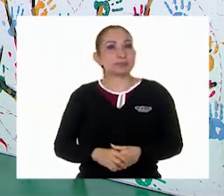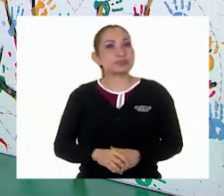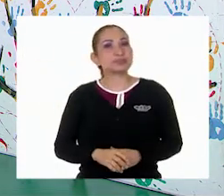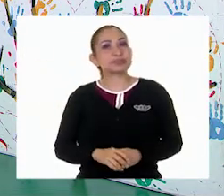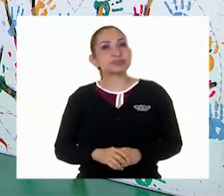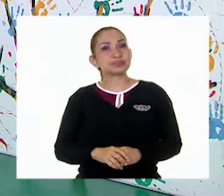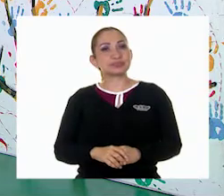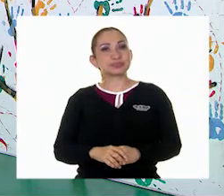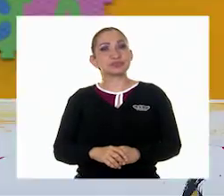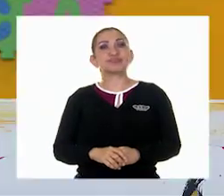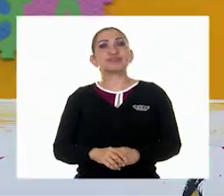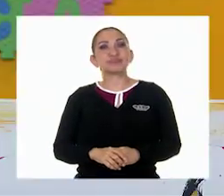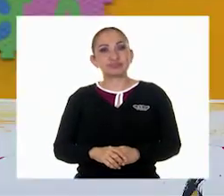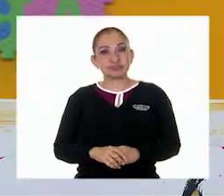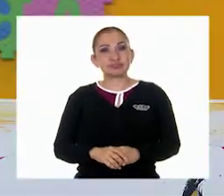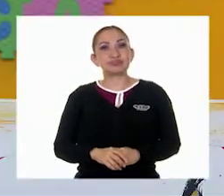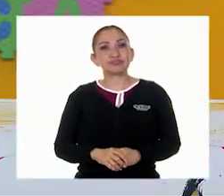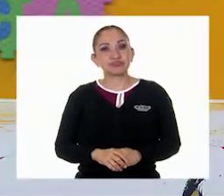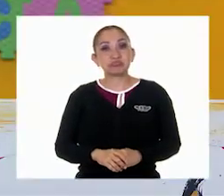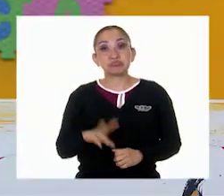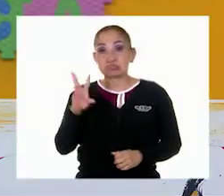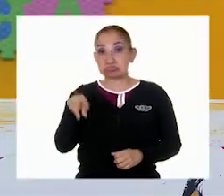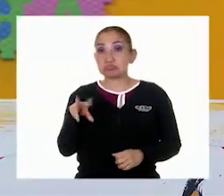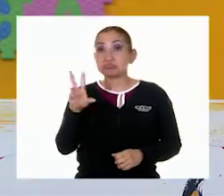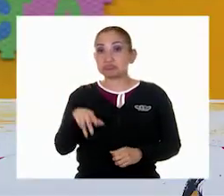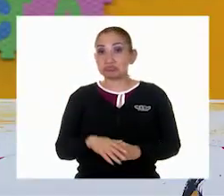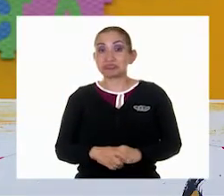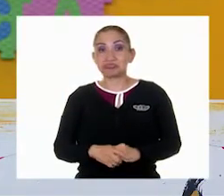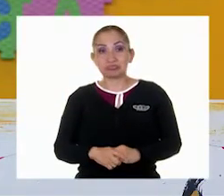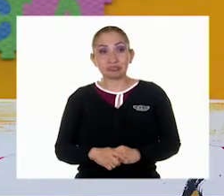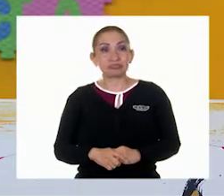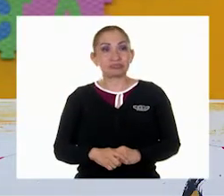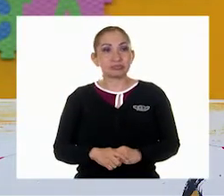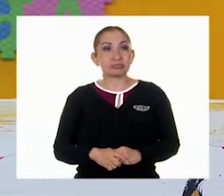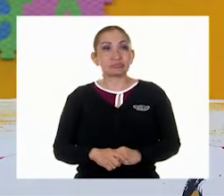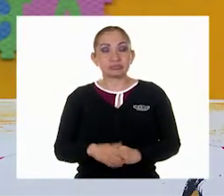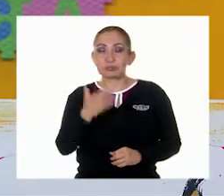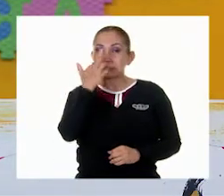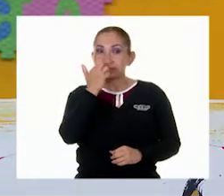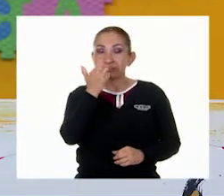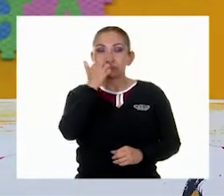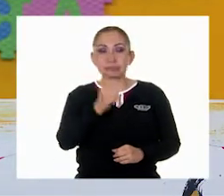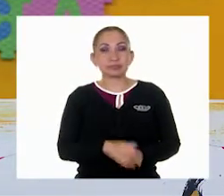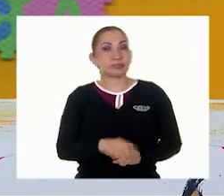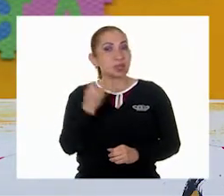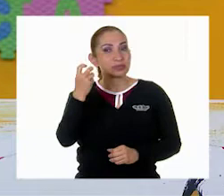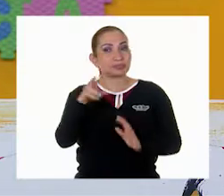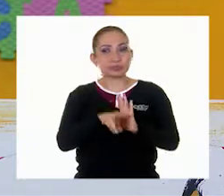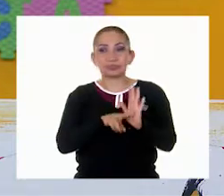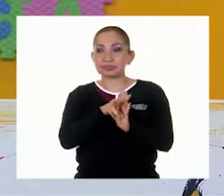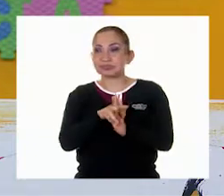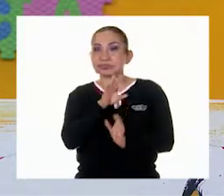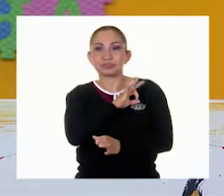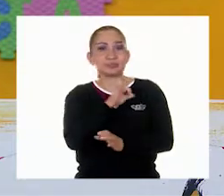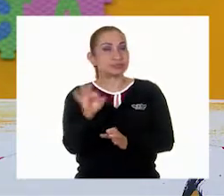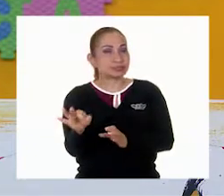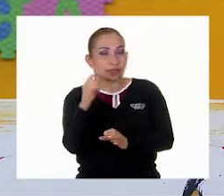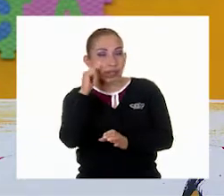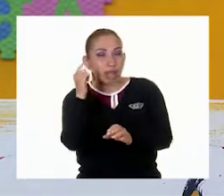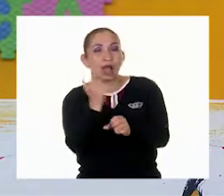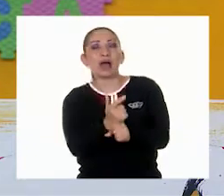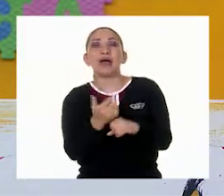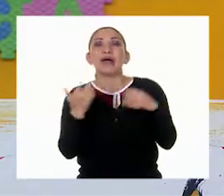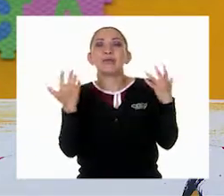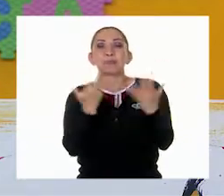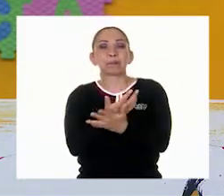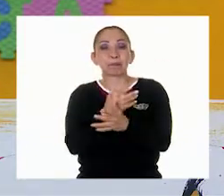más grande. Sí, es verdad. Tienes razón. Con este video podemos darnos